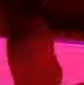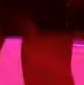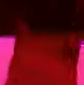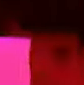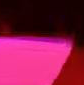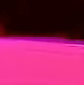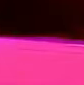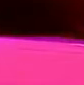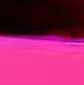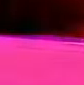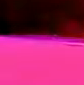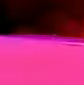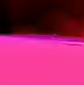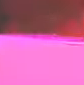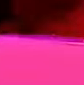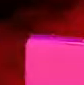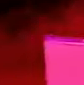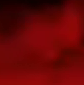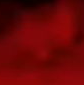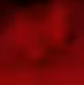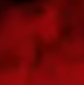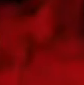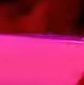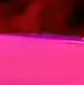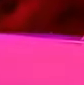Al día, investiga.